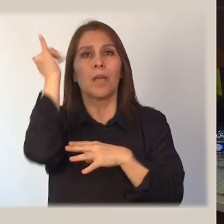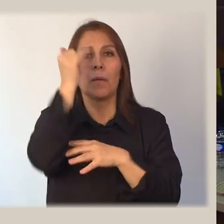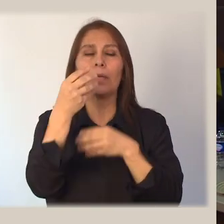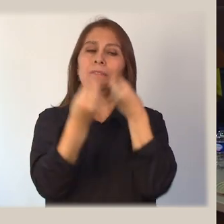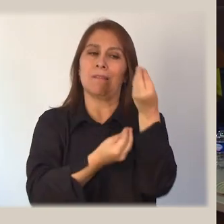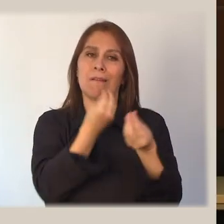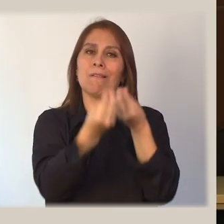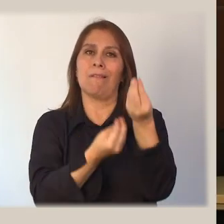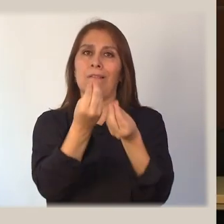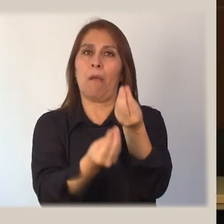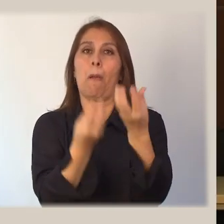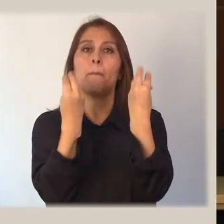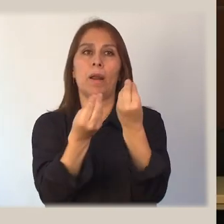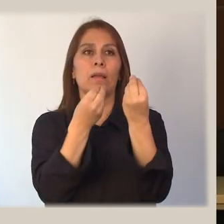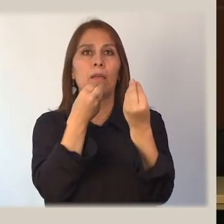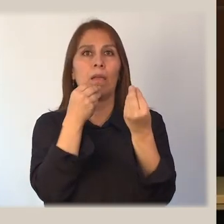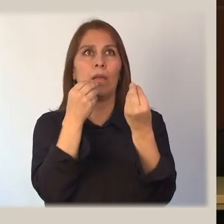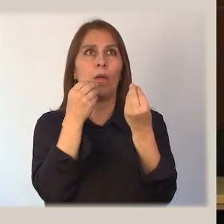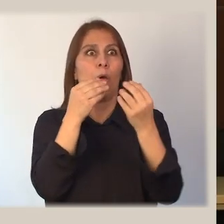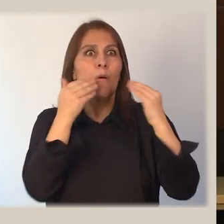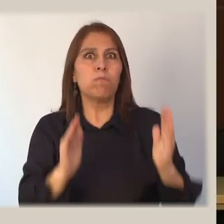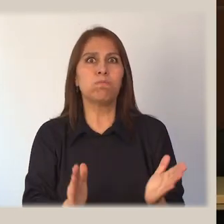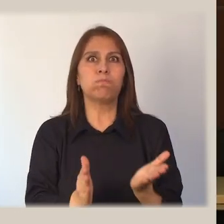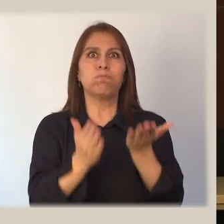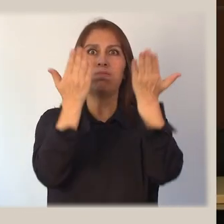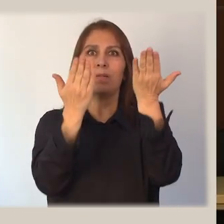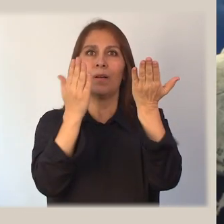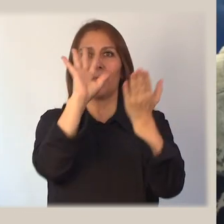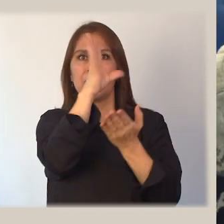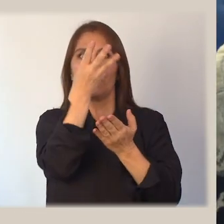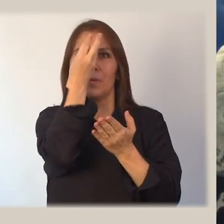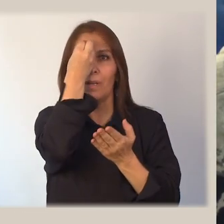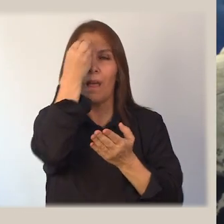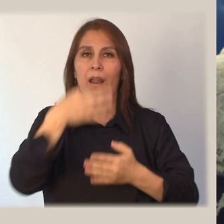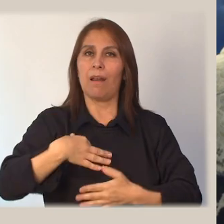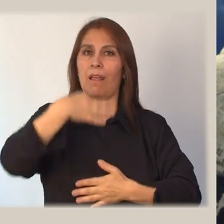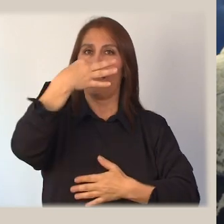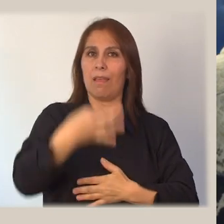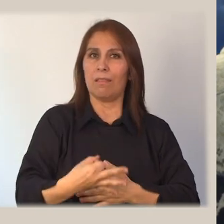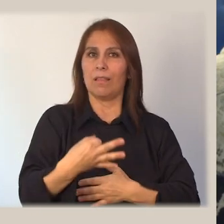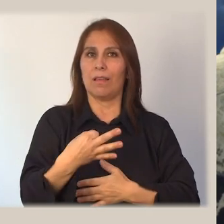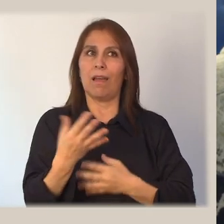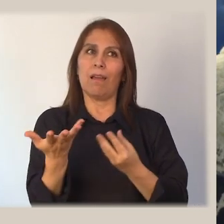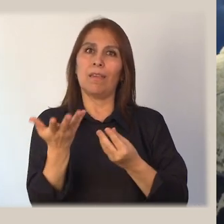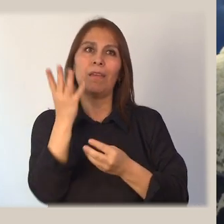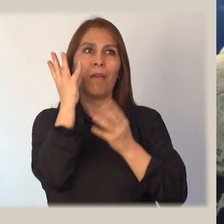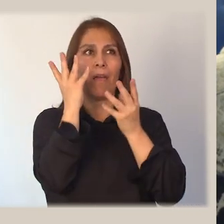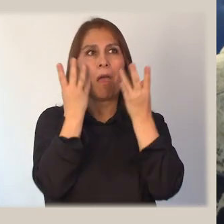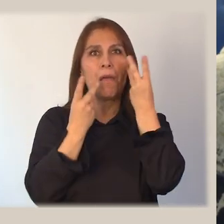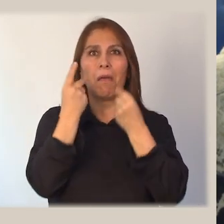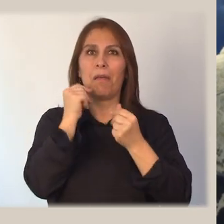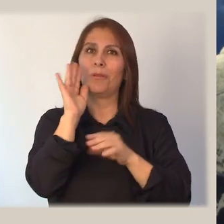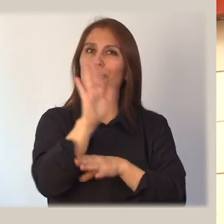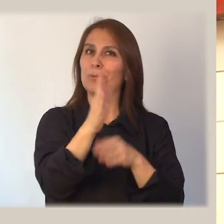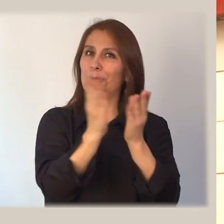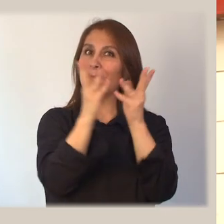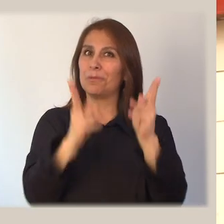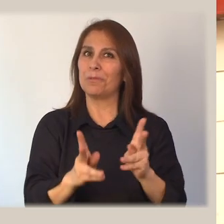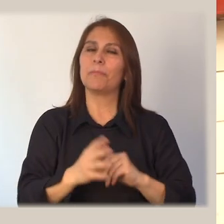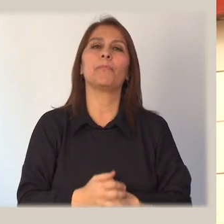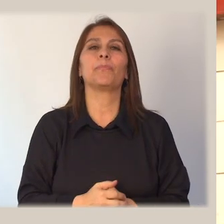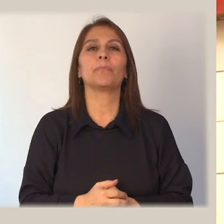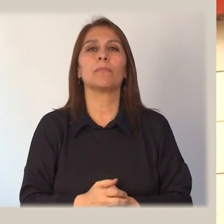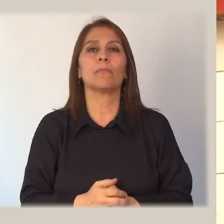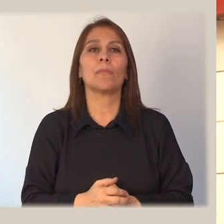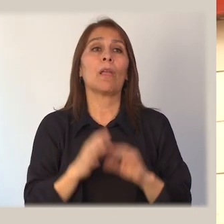desarrollan permanentemente, con miras a enriquecer la formación pedagógica, disciplinar, ética y estética de sus estudiantes. El